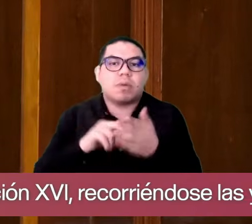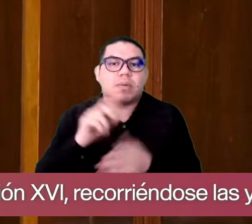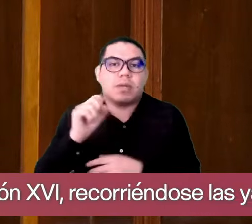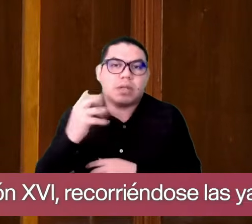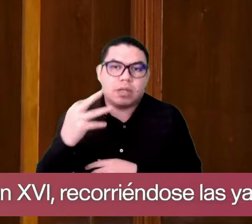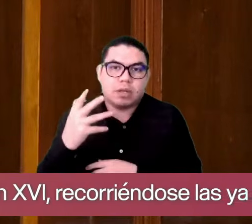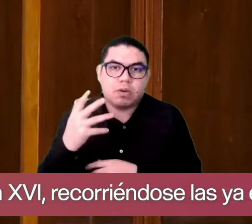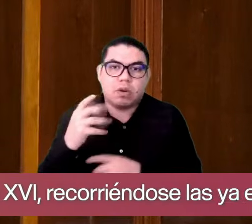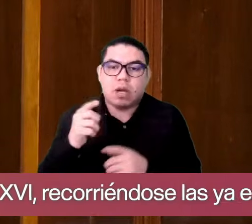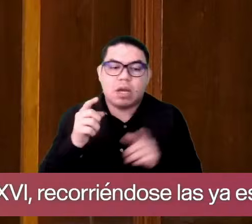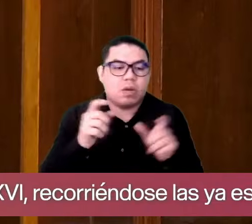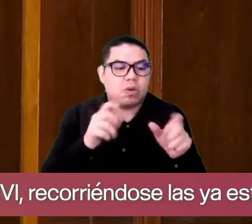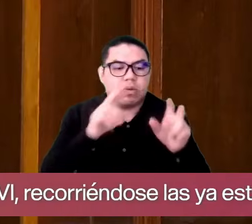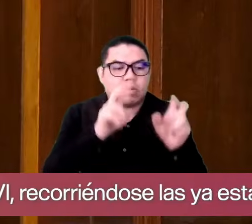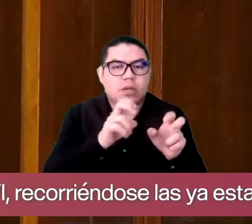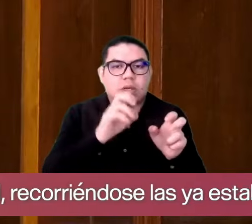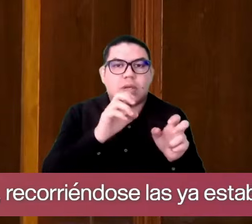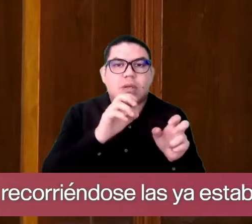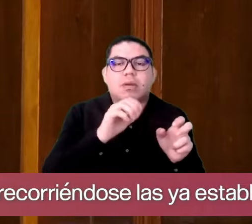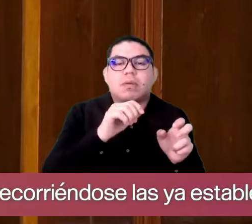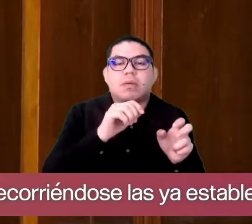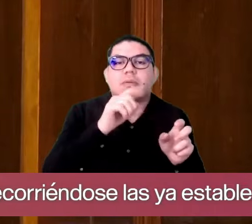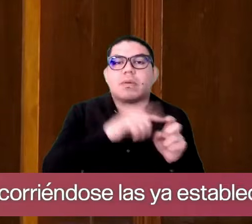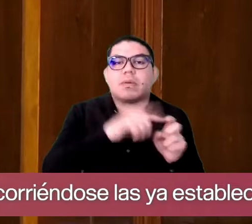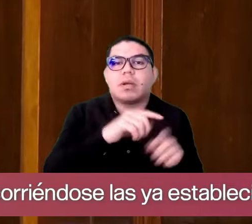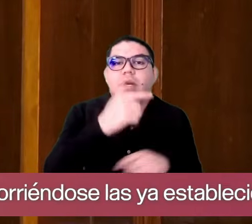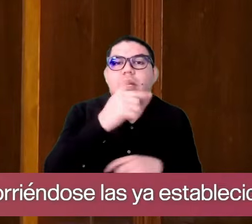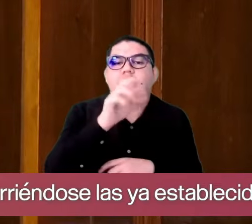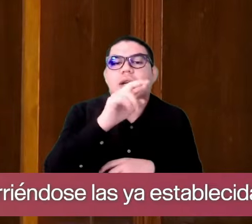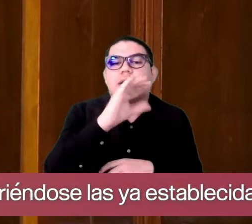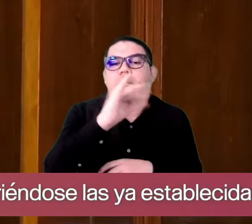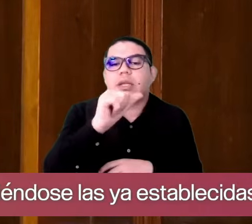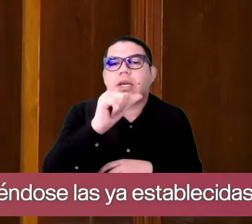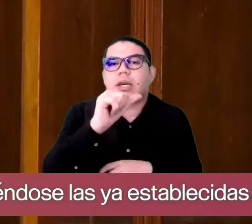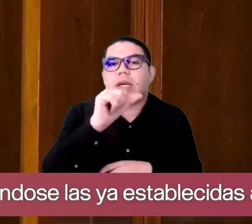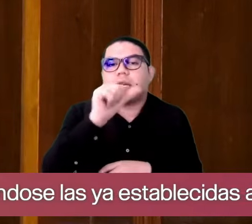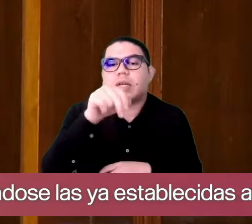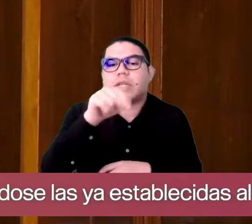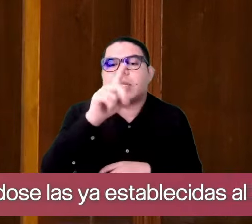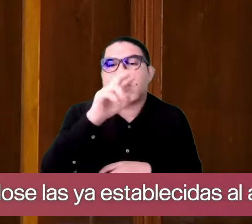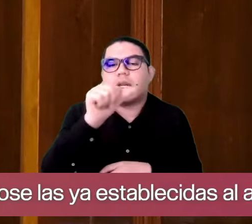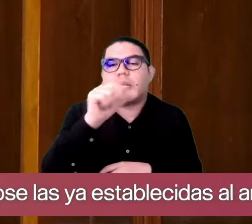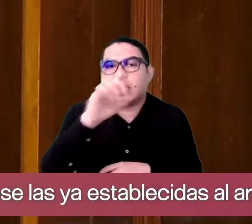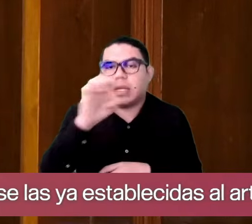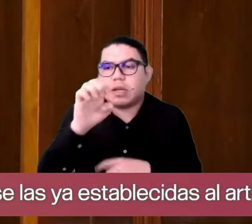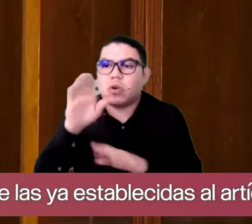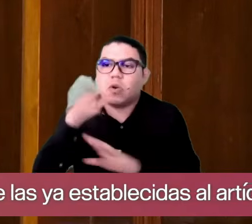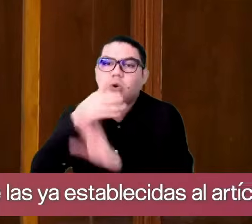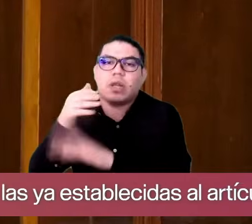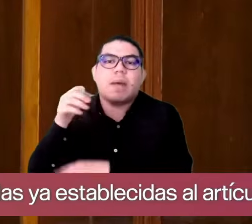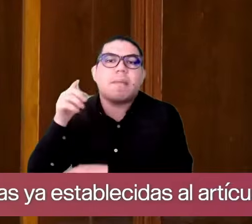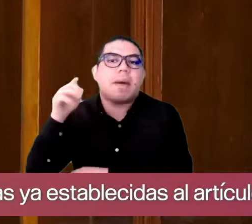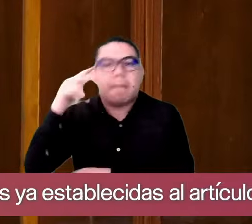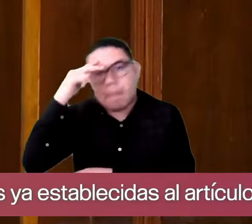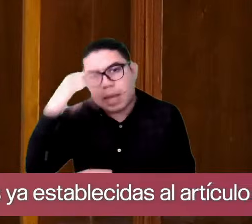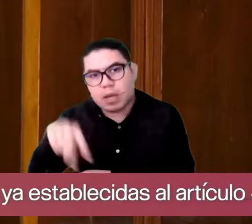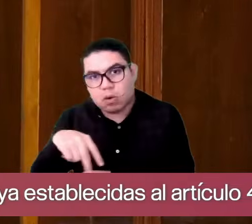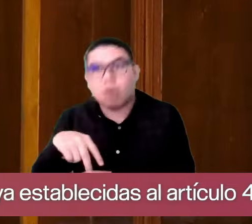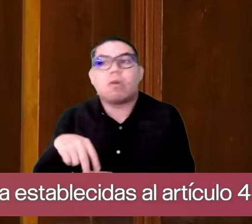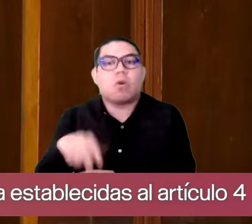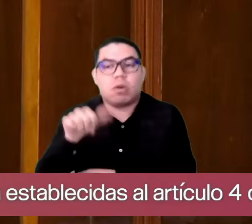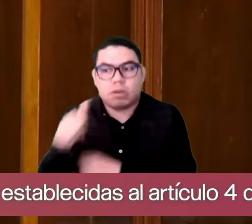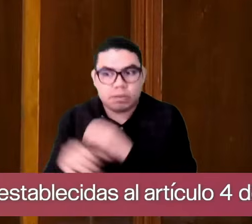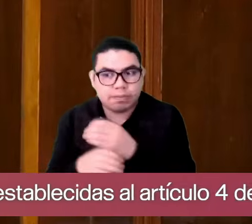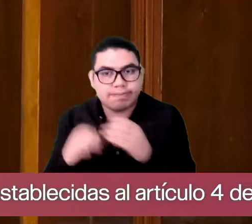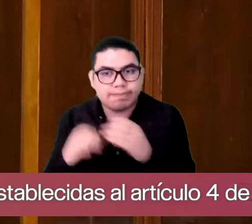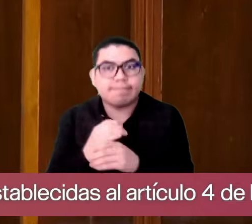García Andrade contra México. Otra sentencia que cambió el rumbo de México en